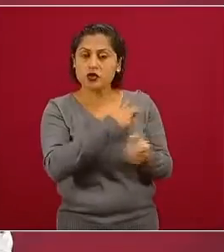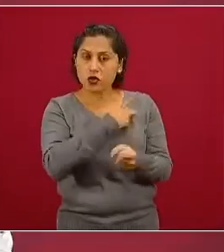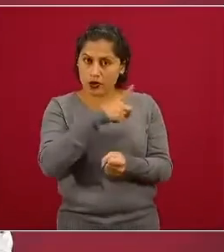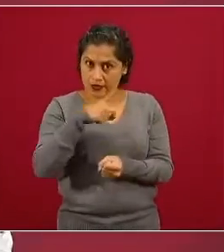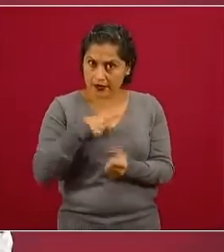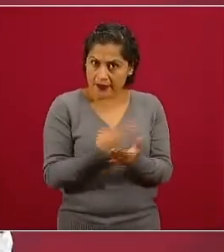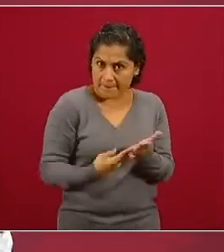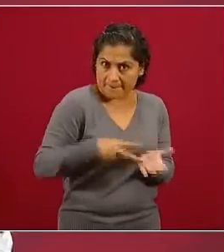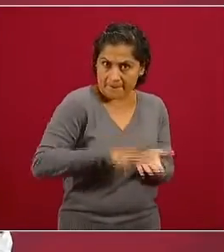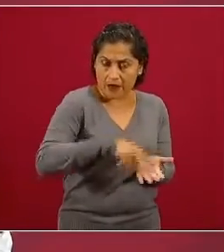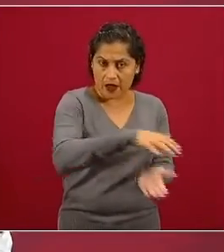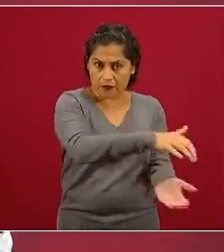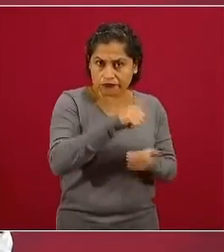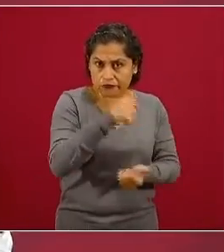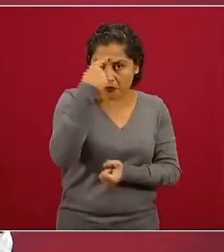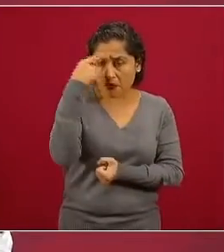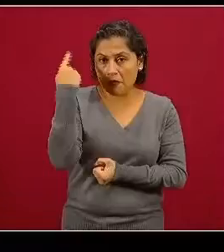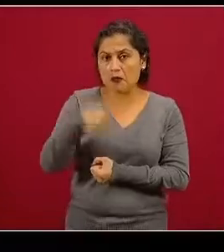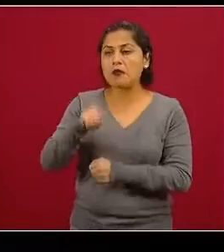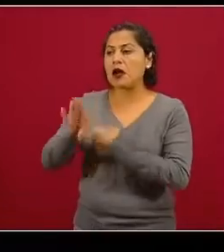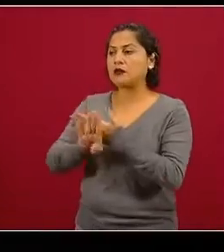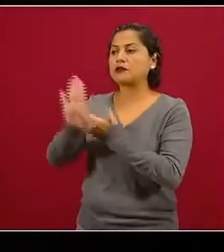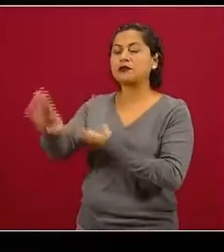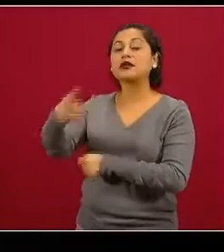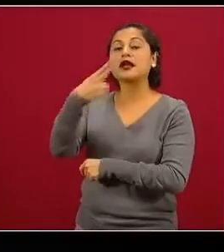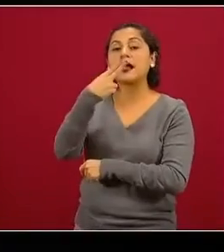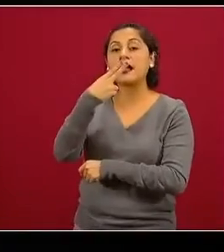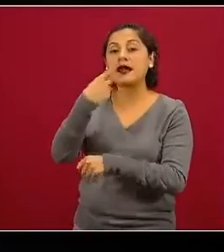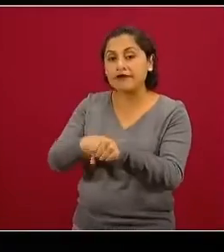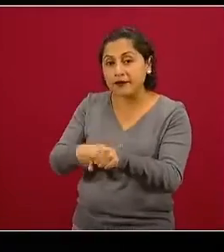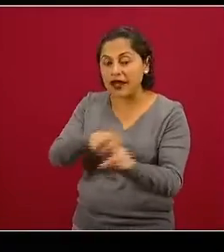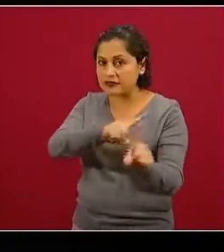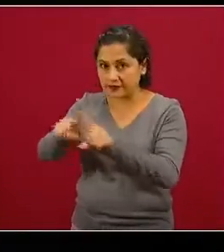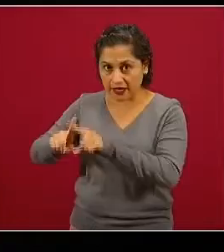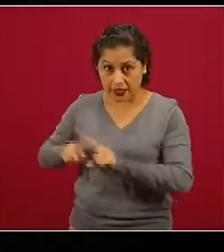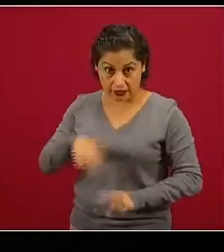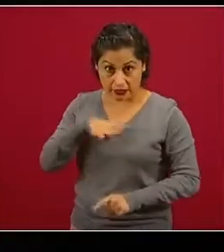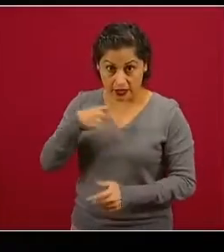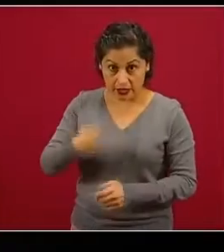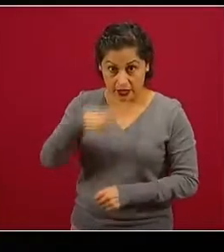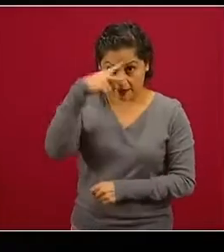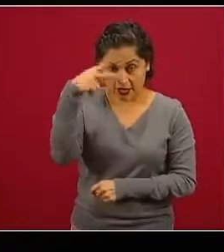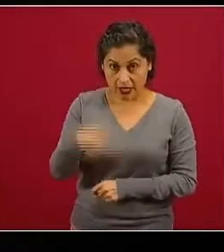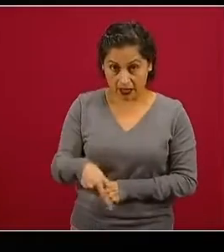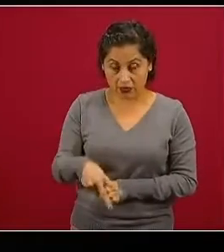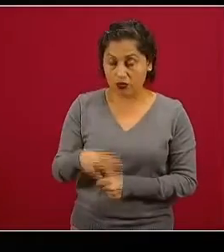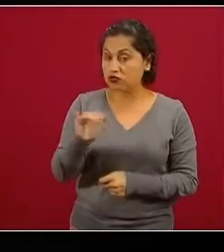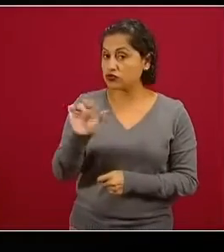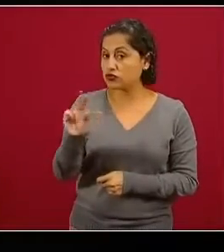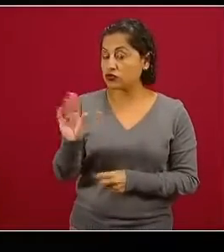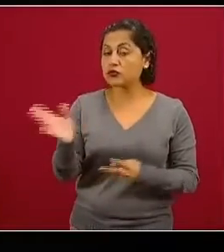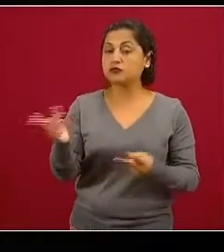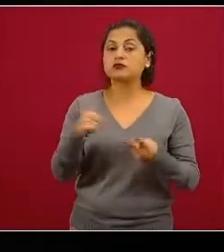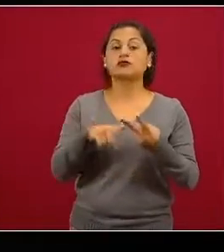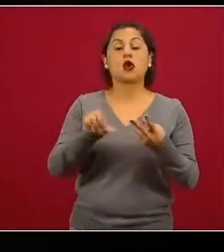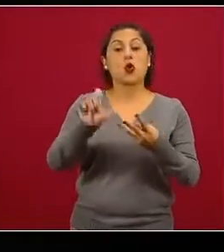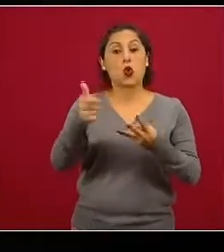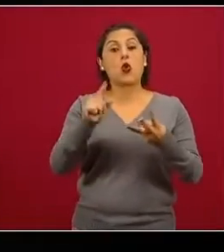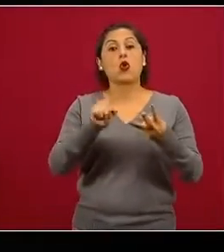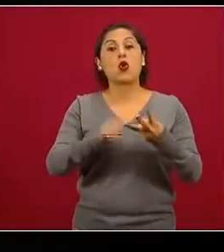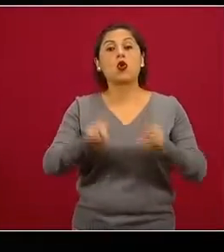a 567 millones de pesos. ¿Considera usted que estos 567 millones de pesos son suficientes para atender esta